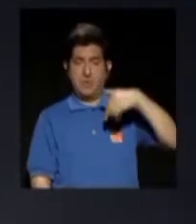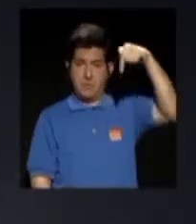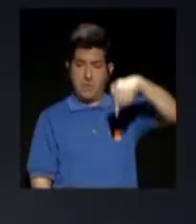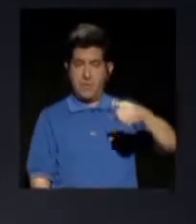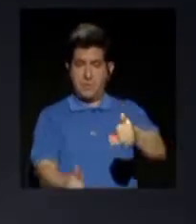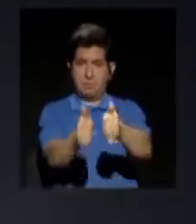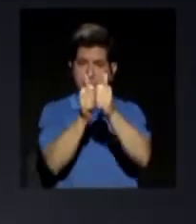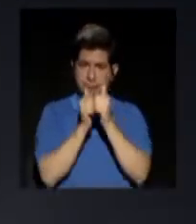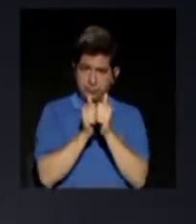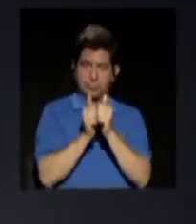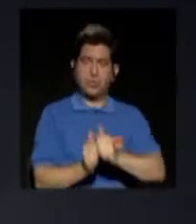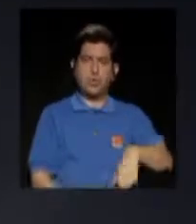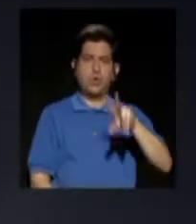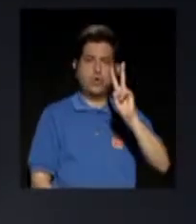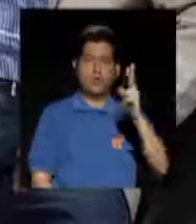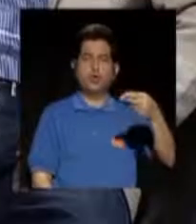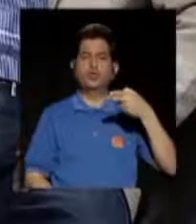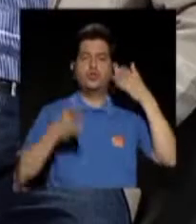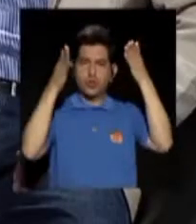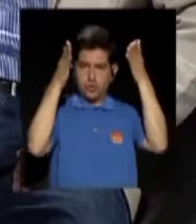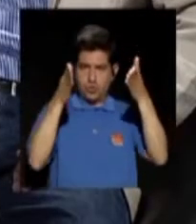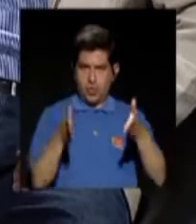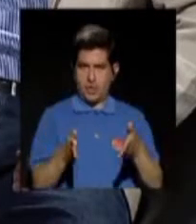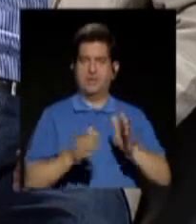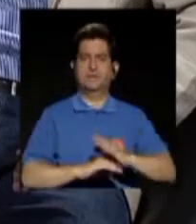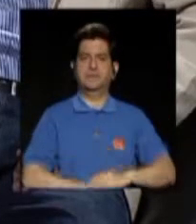con dos historiadores,